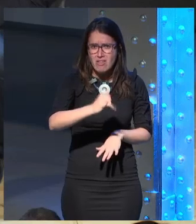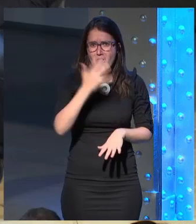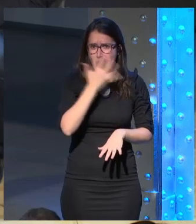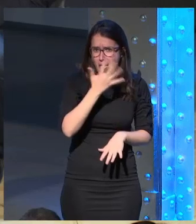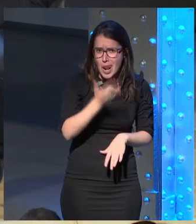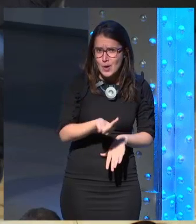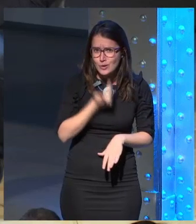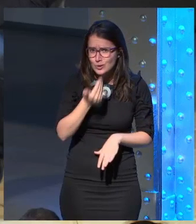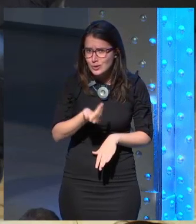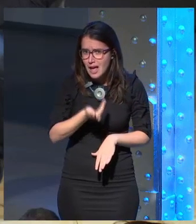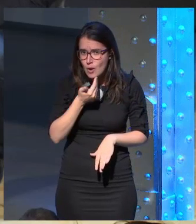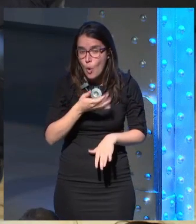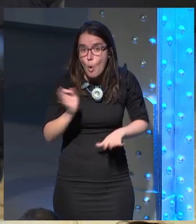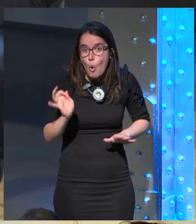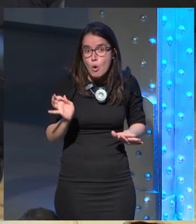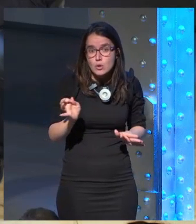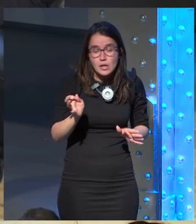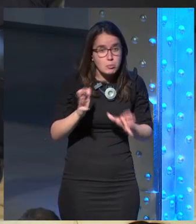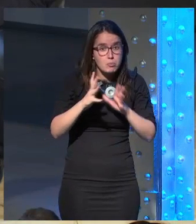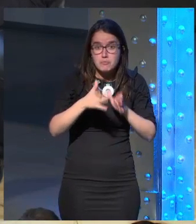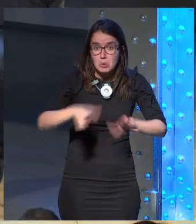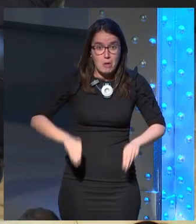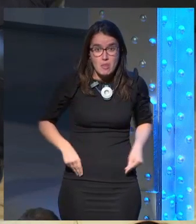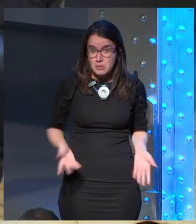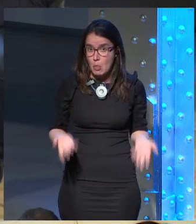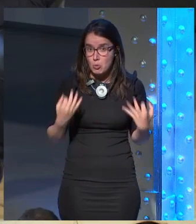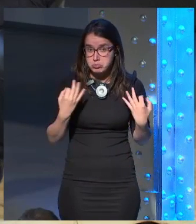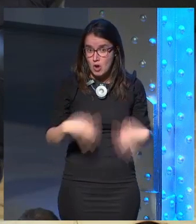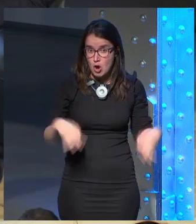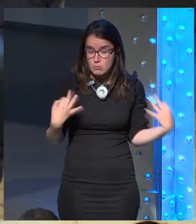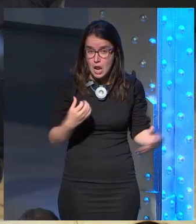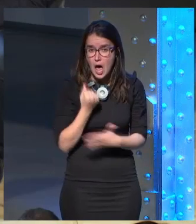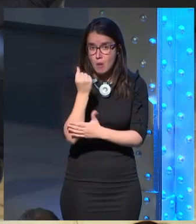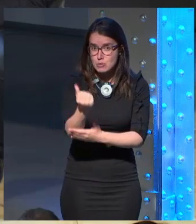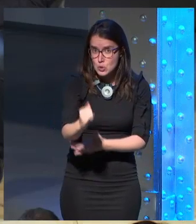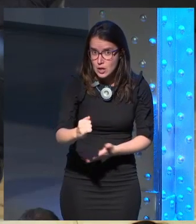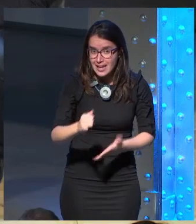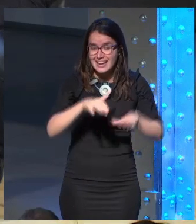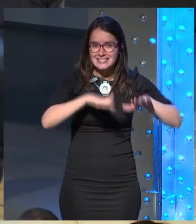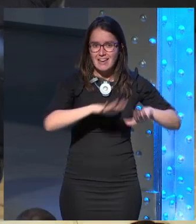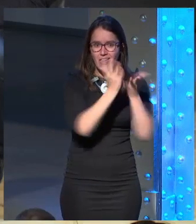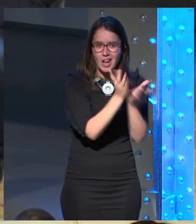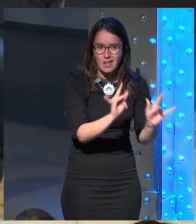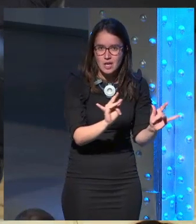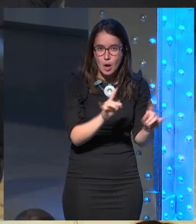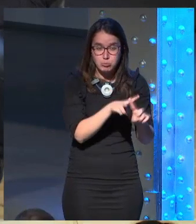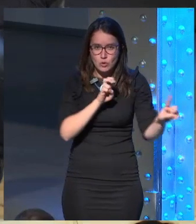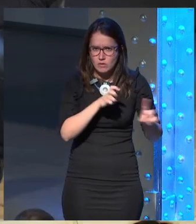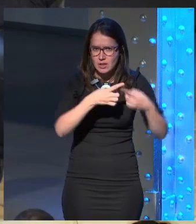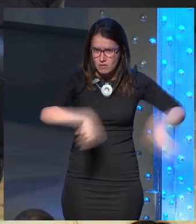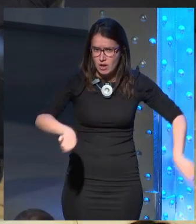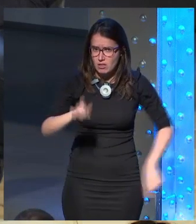celos? ¿Simplemente lo asumió con naturalidad? ¿Le apoyó en todo ello? Pero el que se queda aquí en la tierra lo tiene que ver de otra manera,